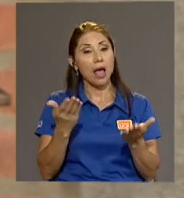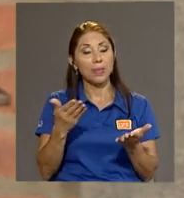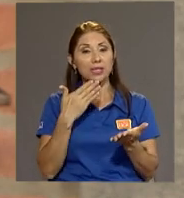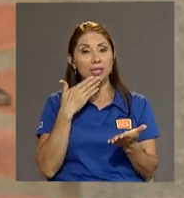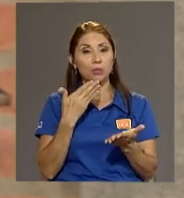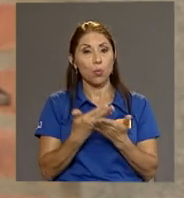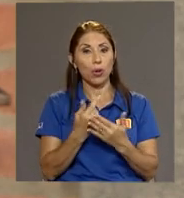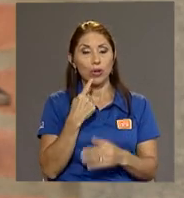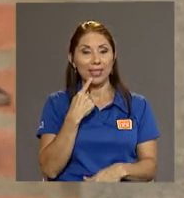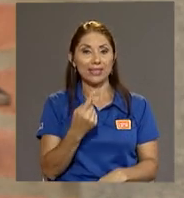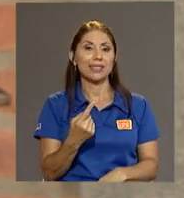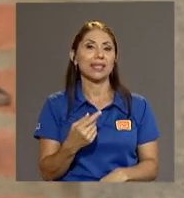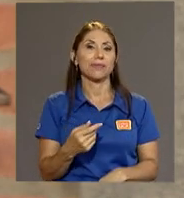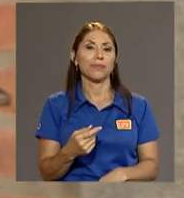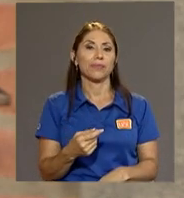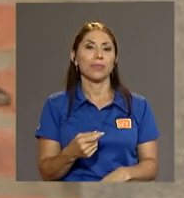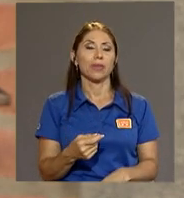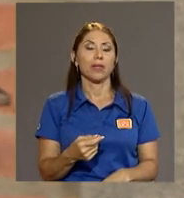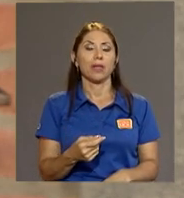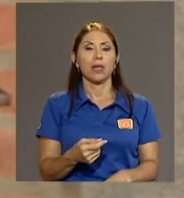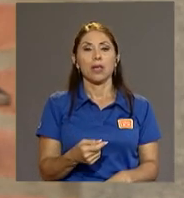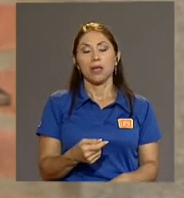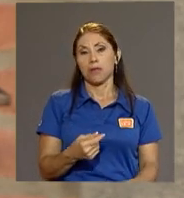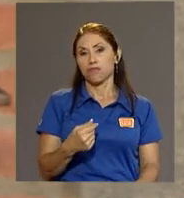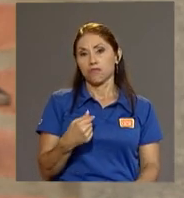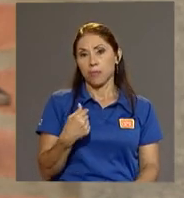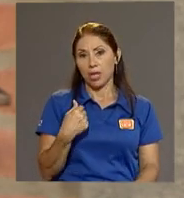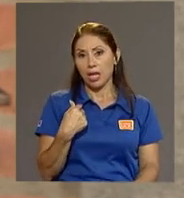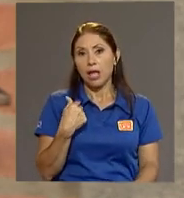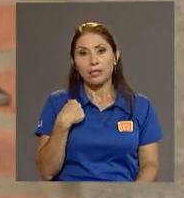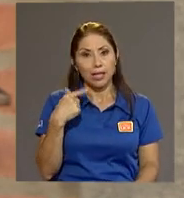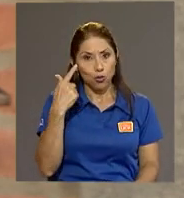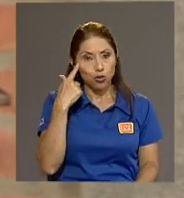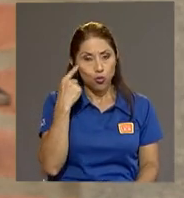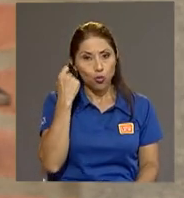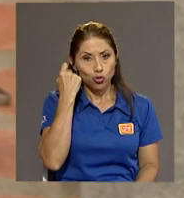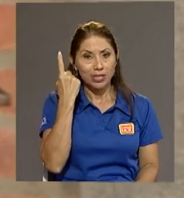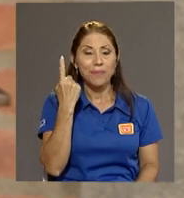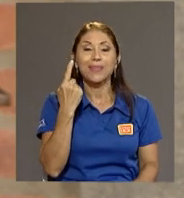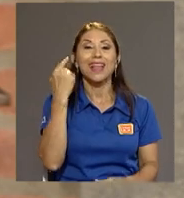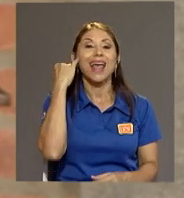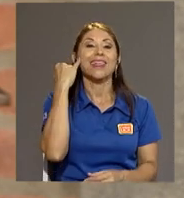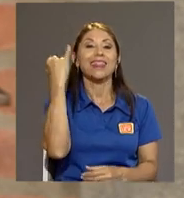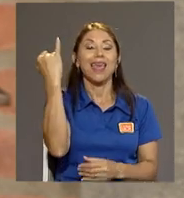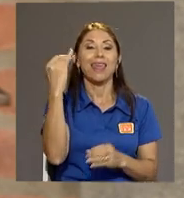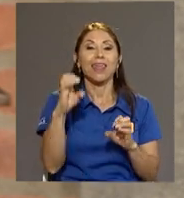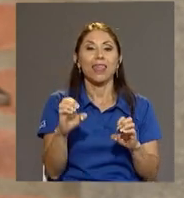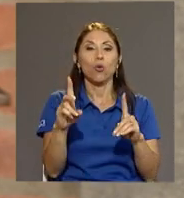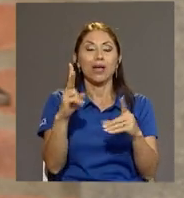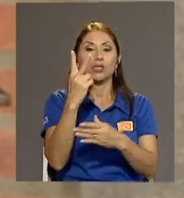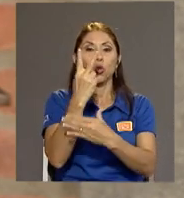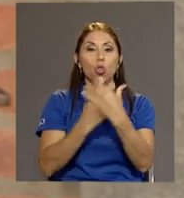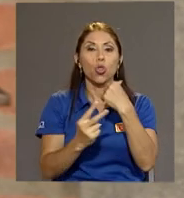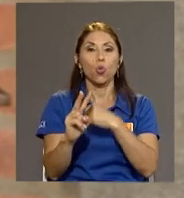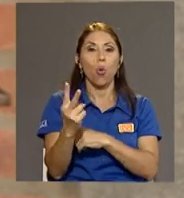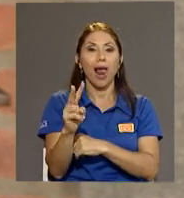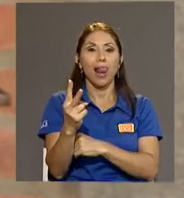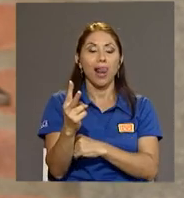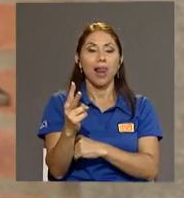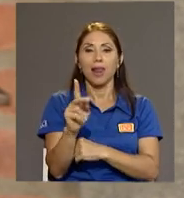que hasta donde yo lo sé, la idea de educación dual no solo es